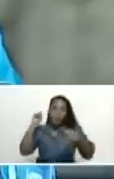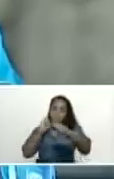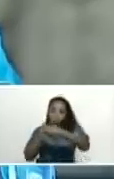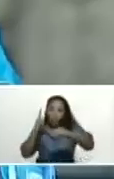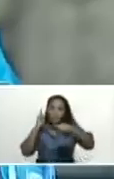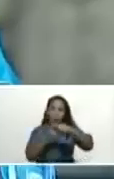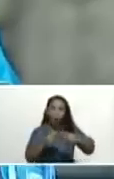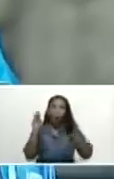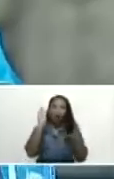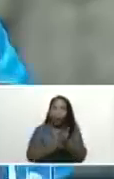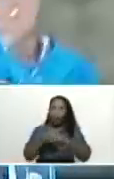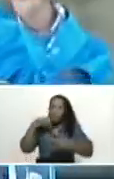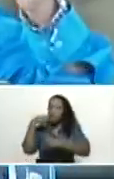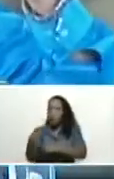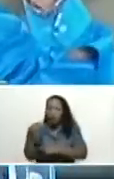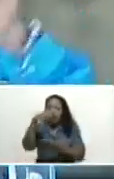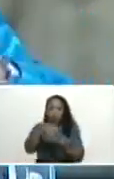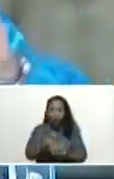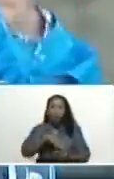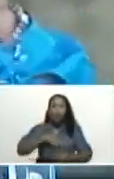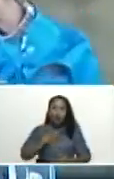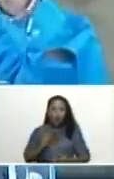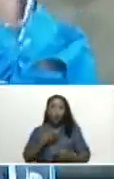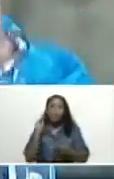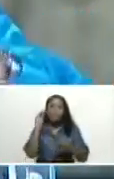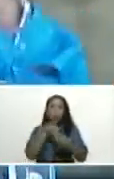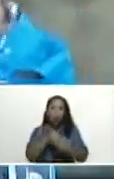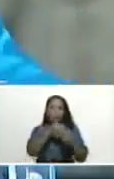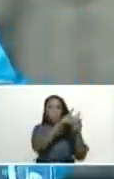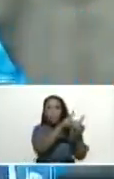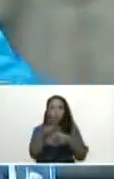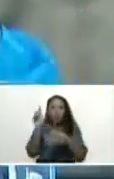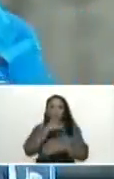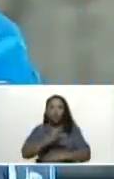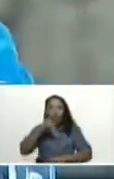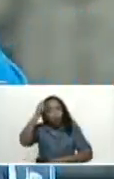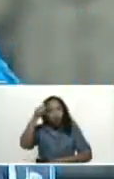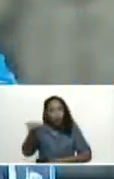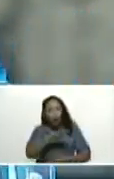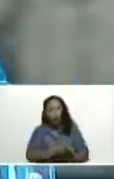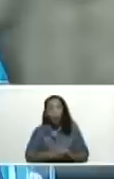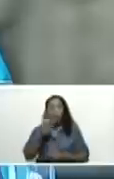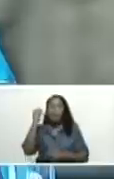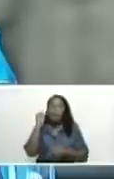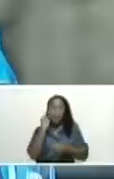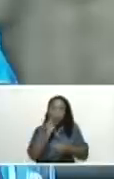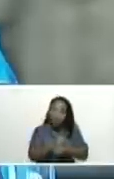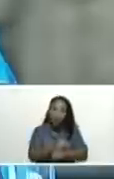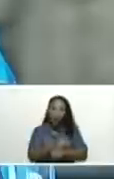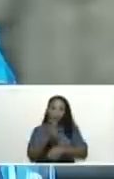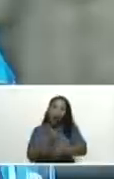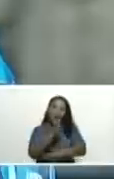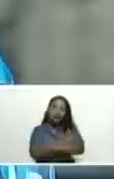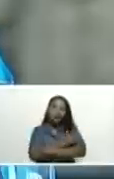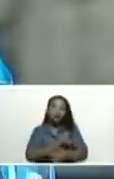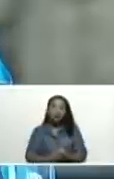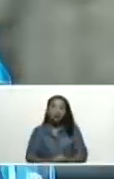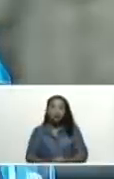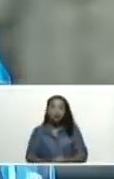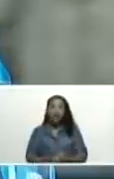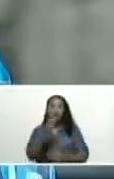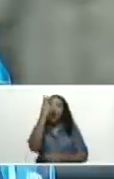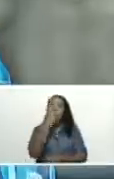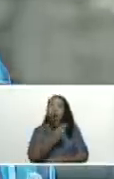sean reinvertidos al Estado y los podamos meter en los programas sociales para nuestro pueblo, más temprano que tarde. Es un